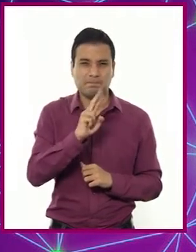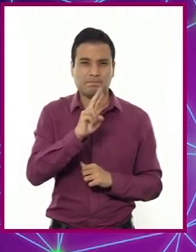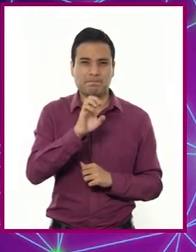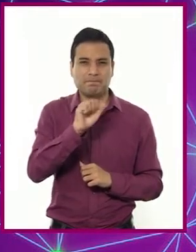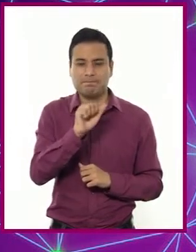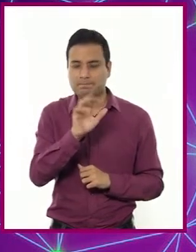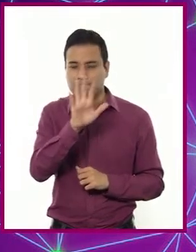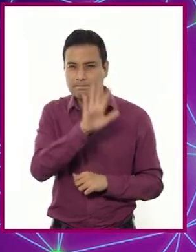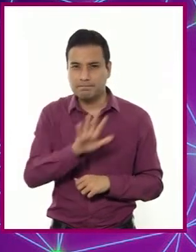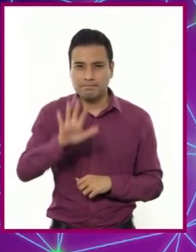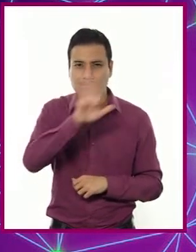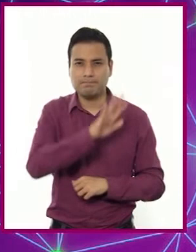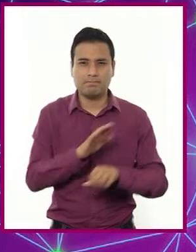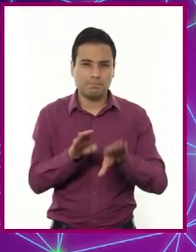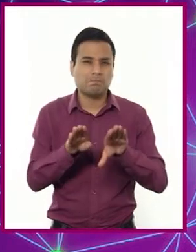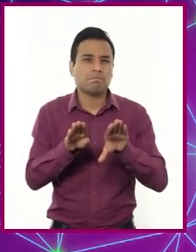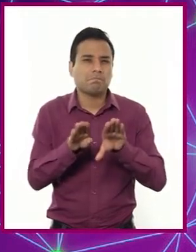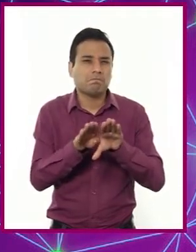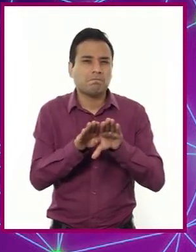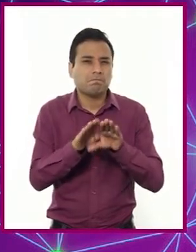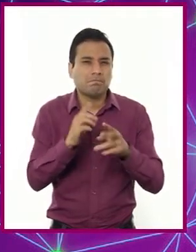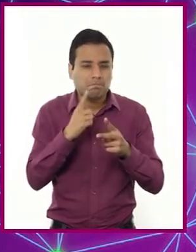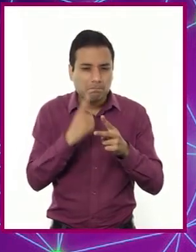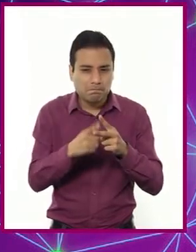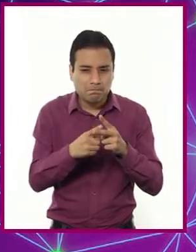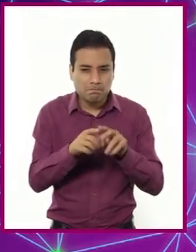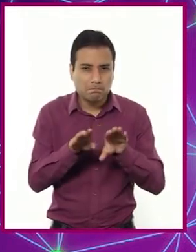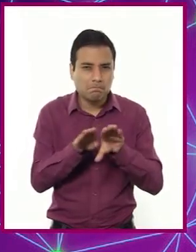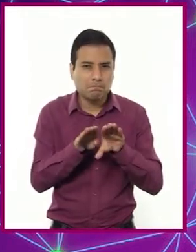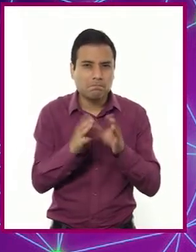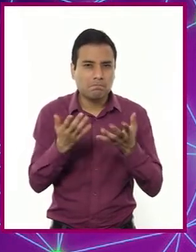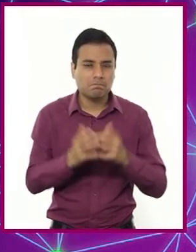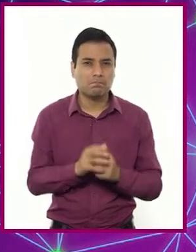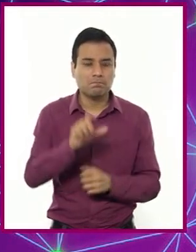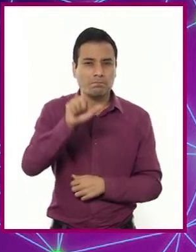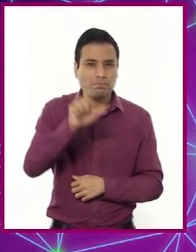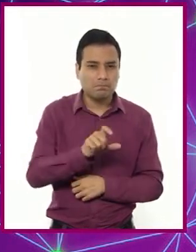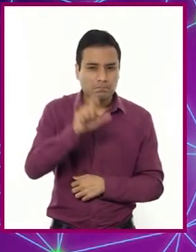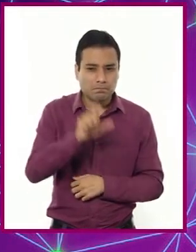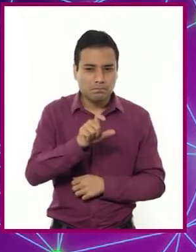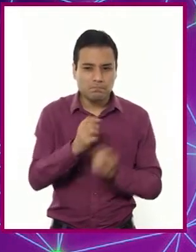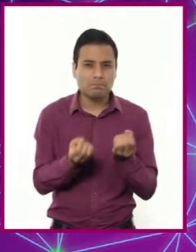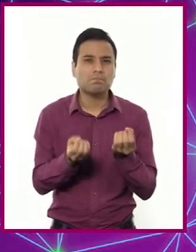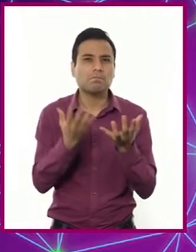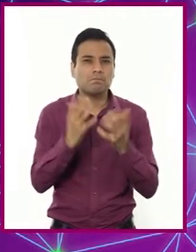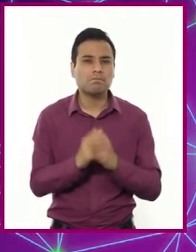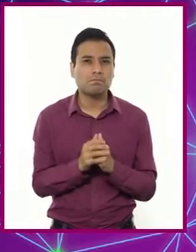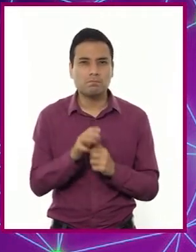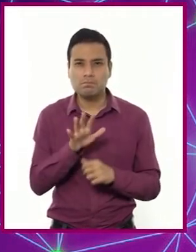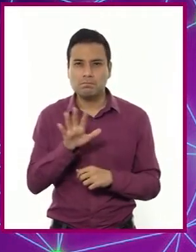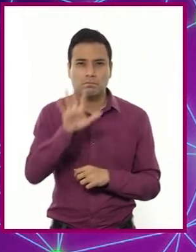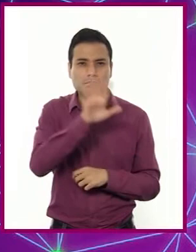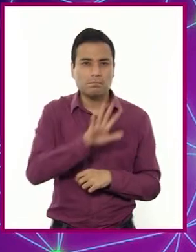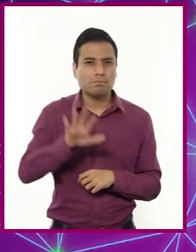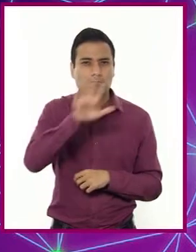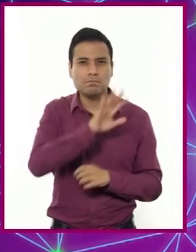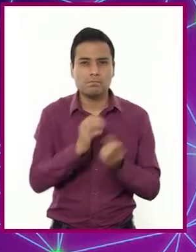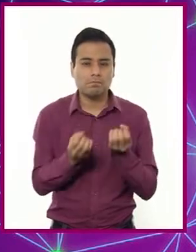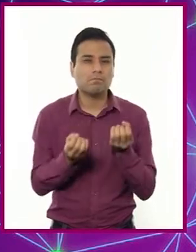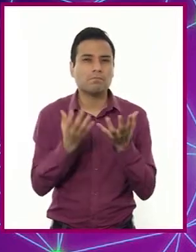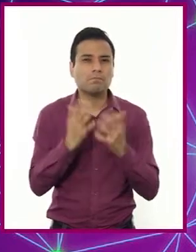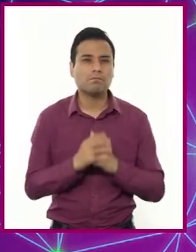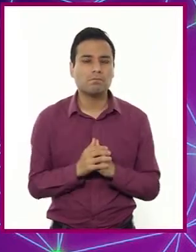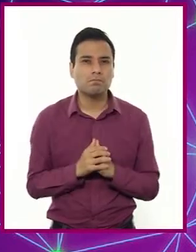la ecuación que modela la situación? ¿Cuál es el valor de X? ¿Cuál es el área de cada figura? En